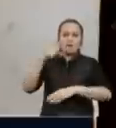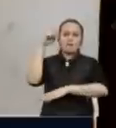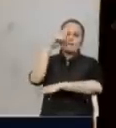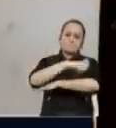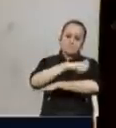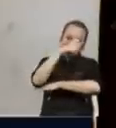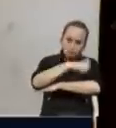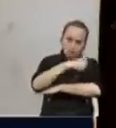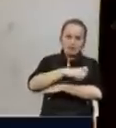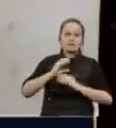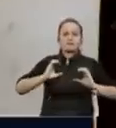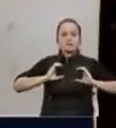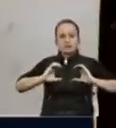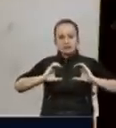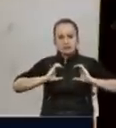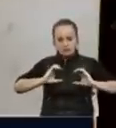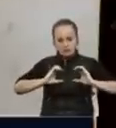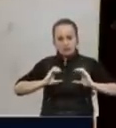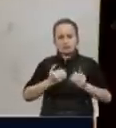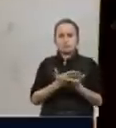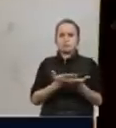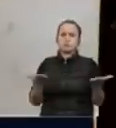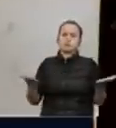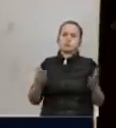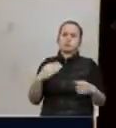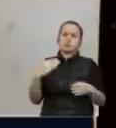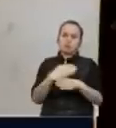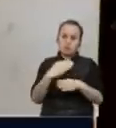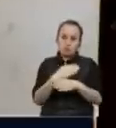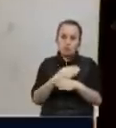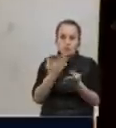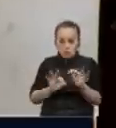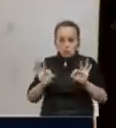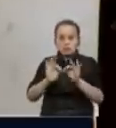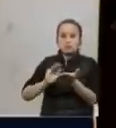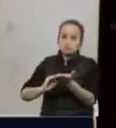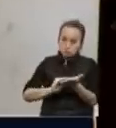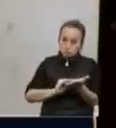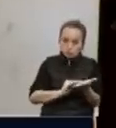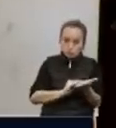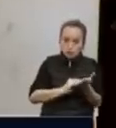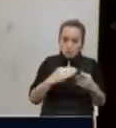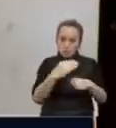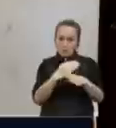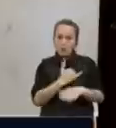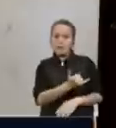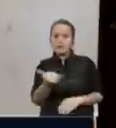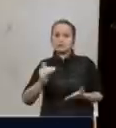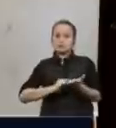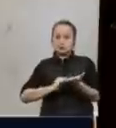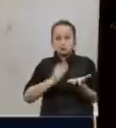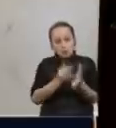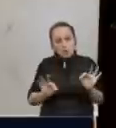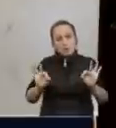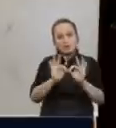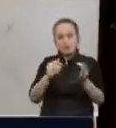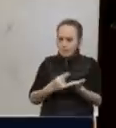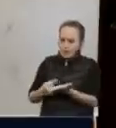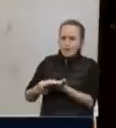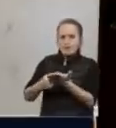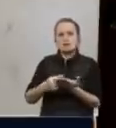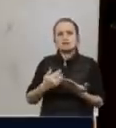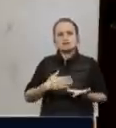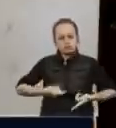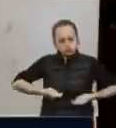Putumayo, en Caquetá, y que tiene que abordarse ese problema, y vamos a asumirlo, lo